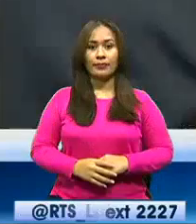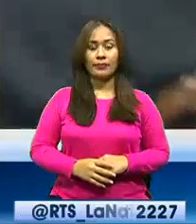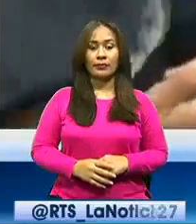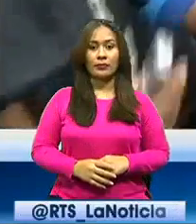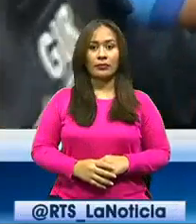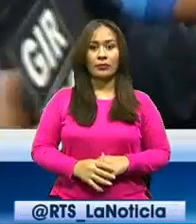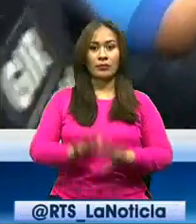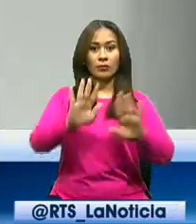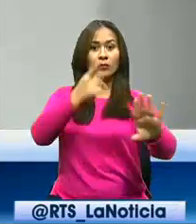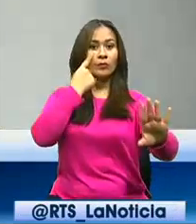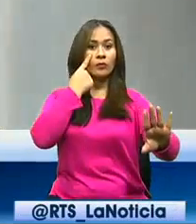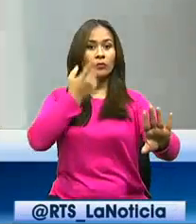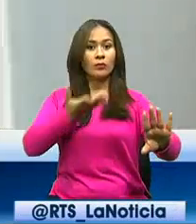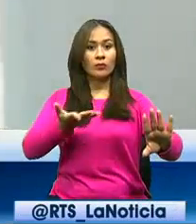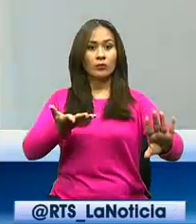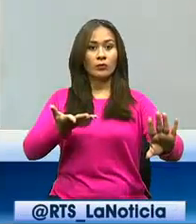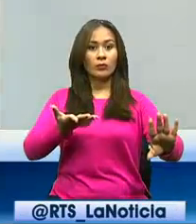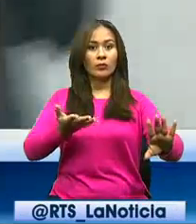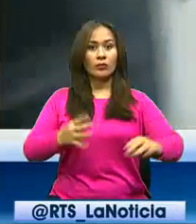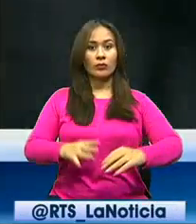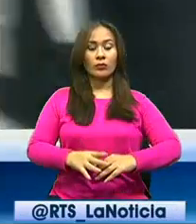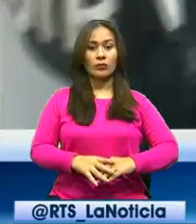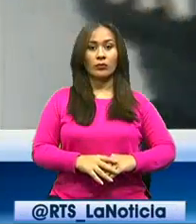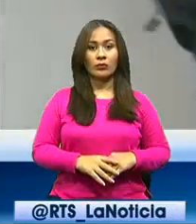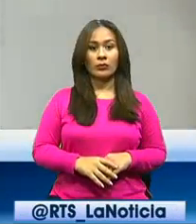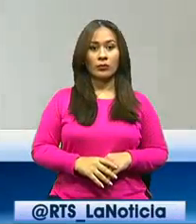defensa? Vamos a ver. Eso.